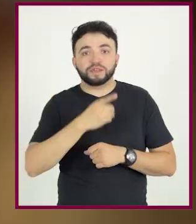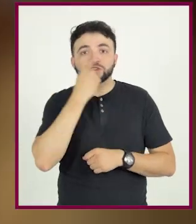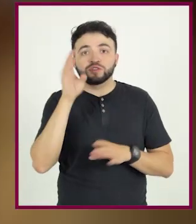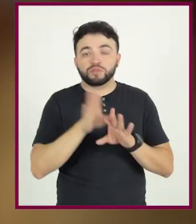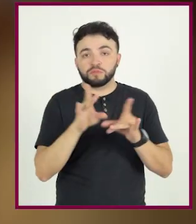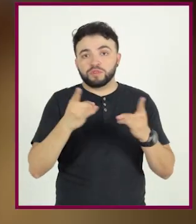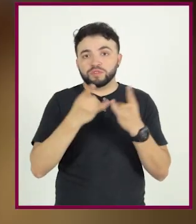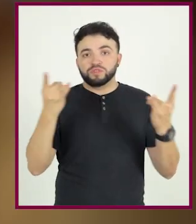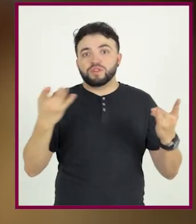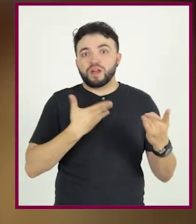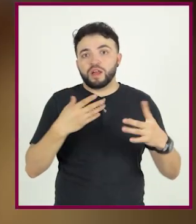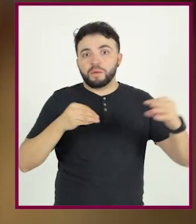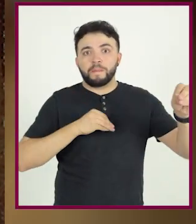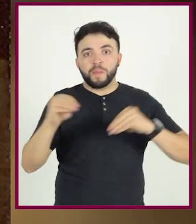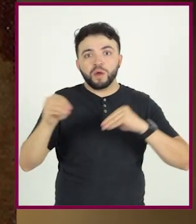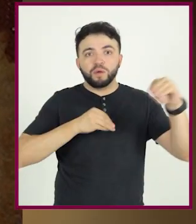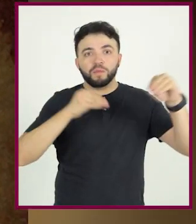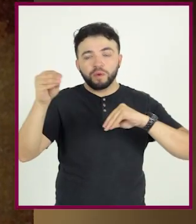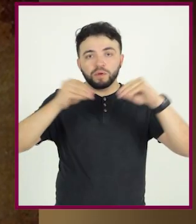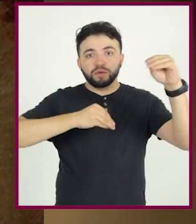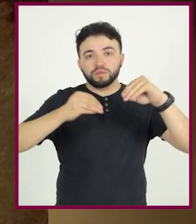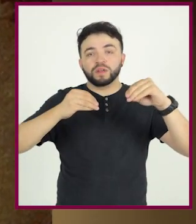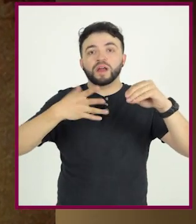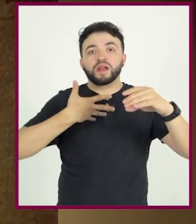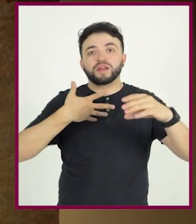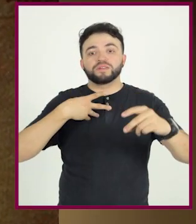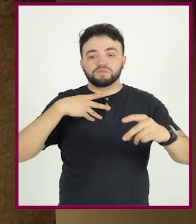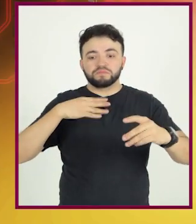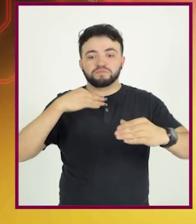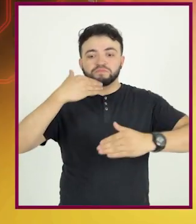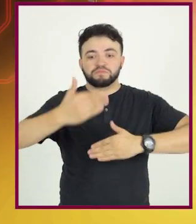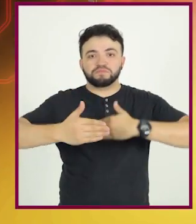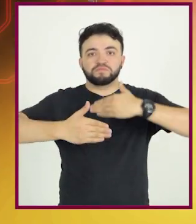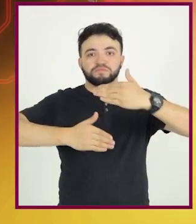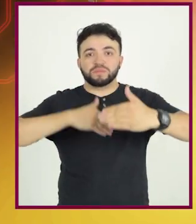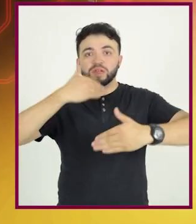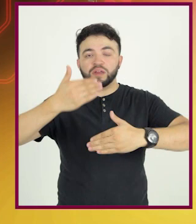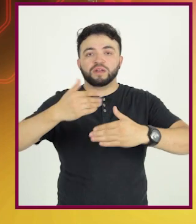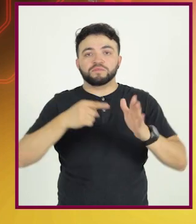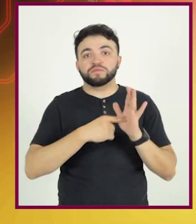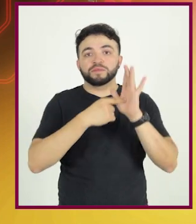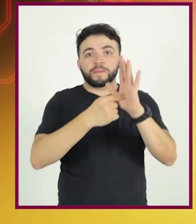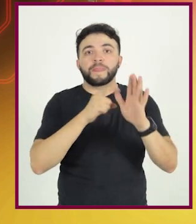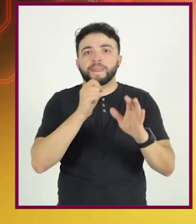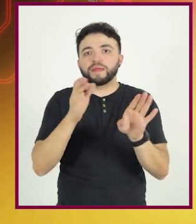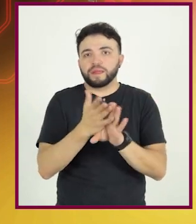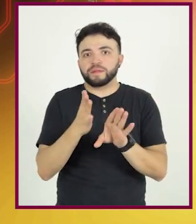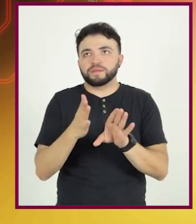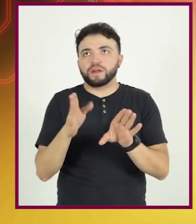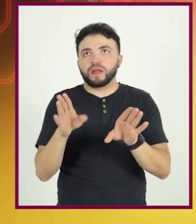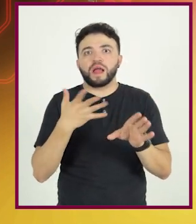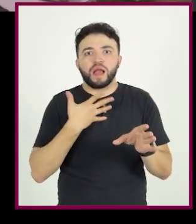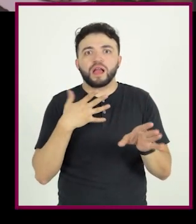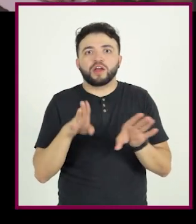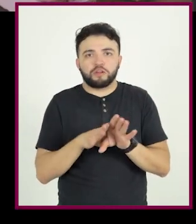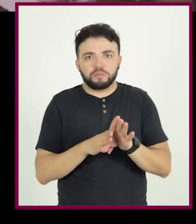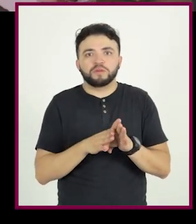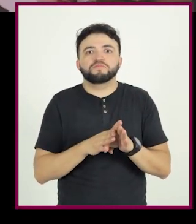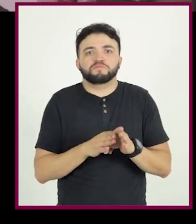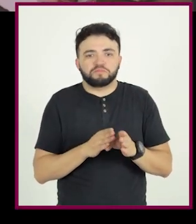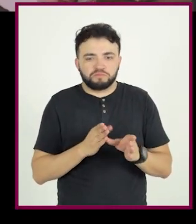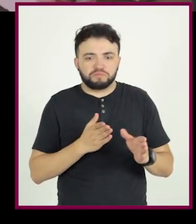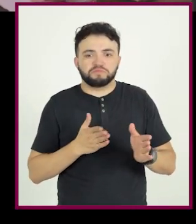que la historia está en movimiento constante, es dialéctica, es evolutiva, representa el progreso y